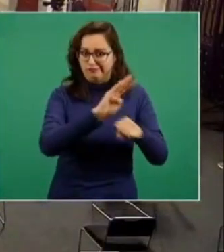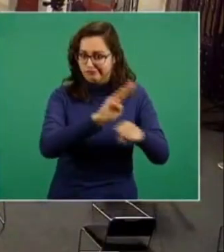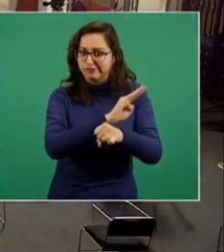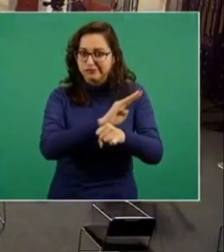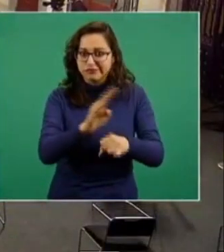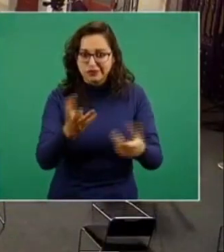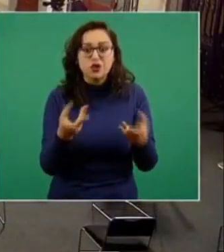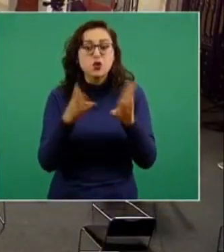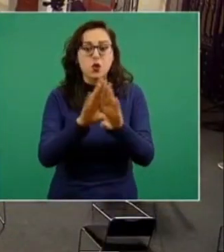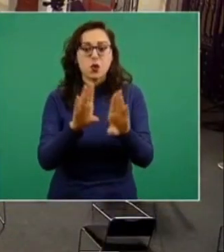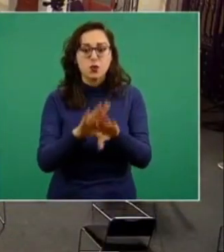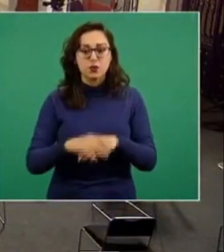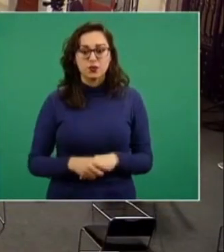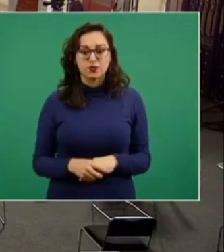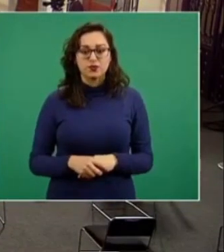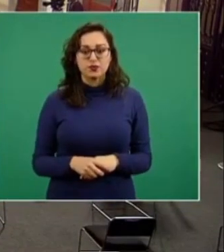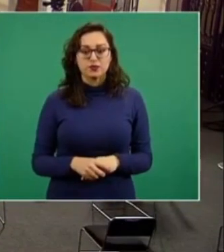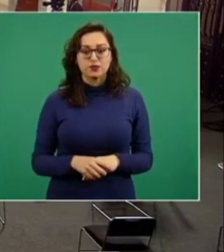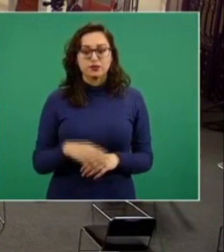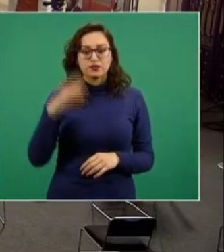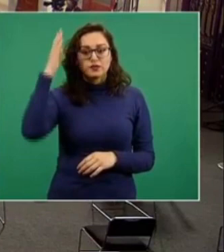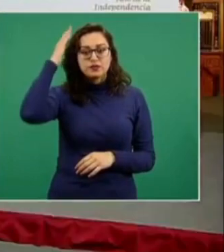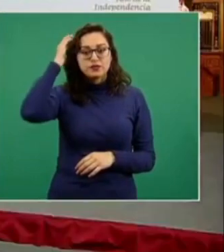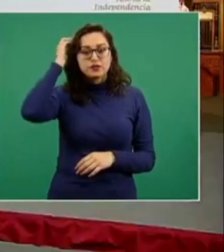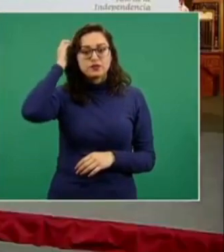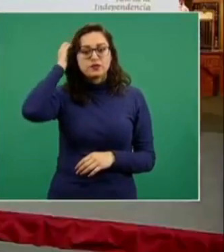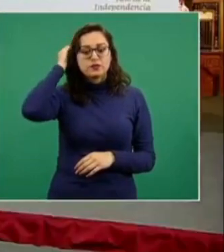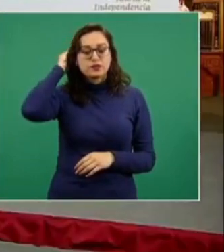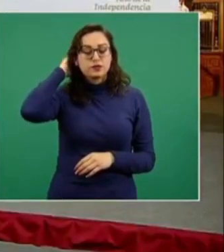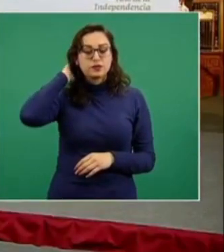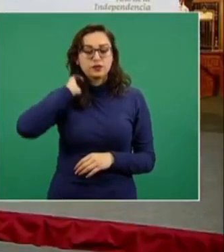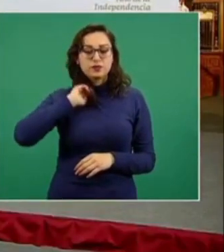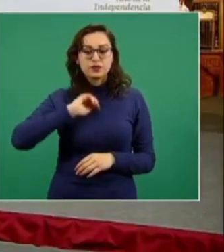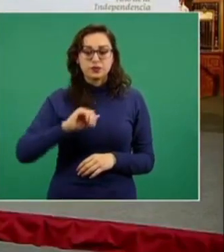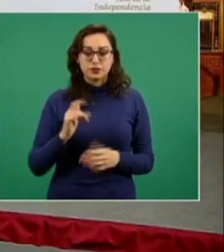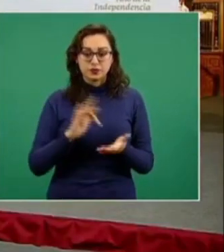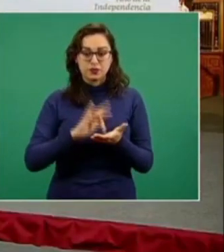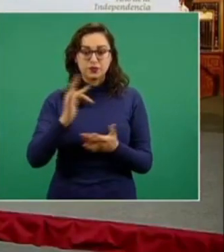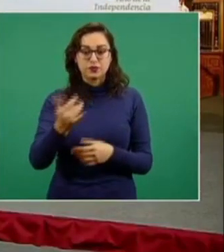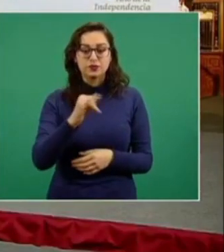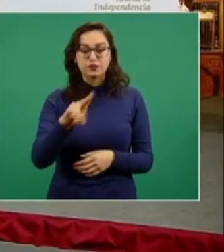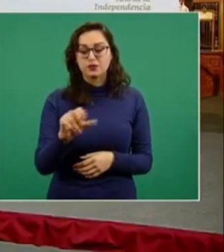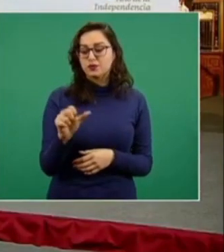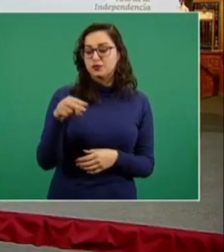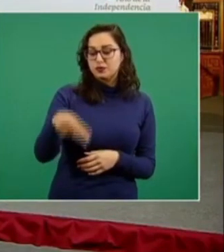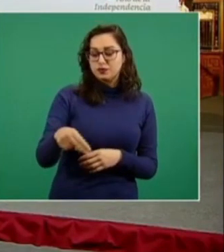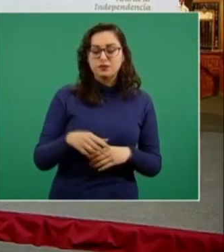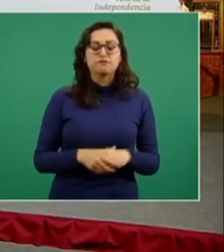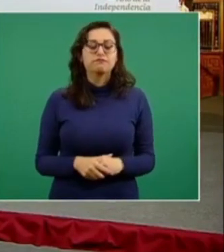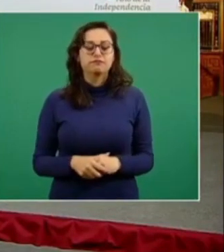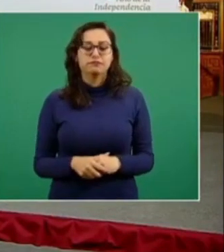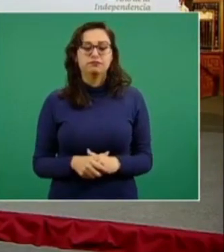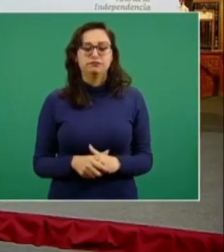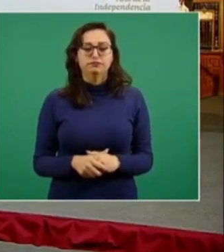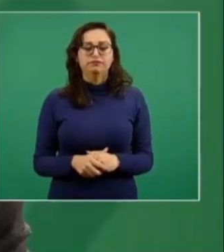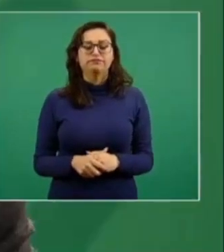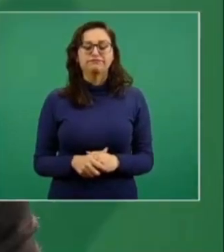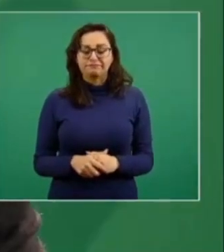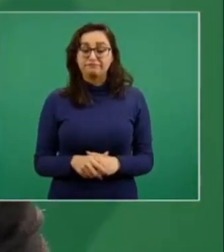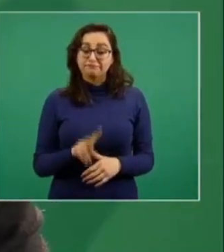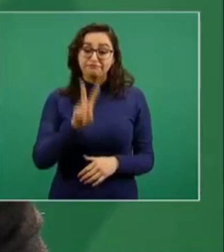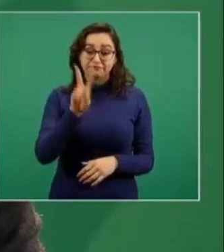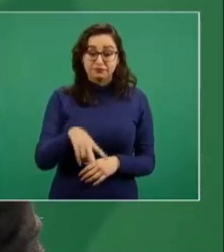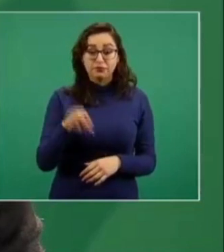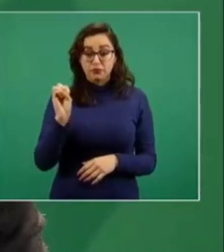Juan. Esto que menciona es importante. Efectivamente, la Organización Mundial de la Salud, que continuamente establece